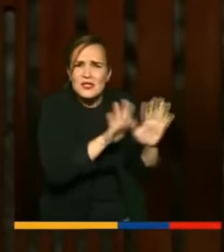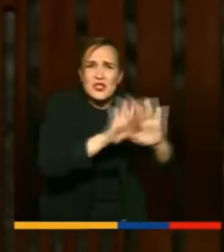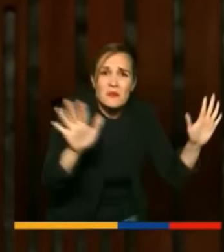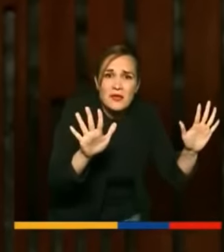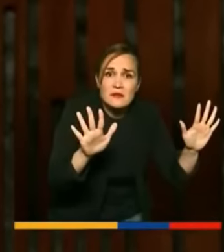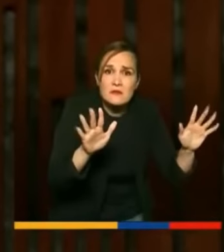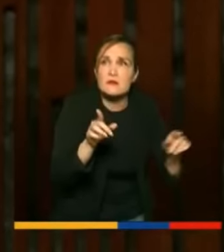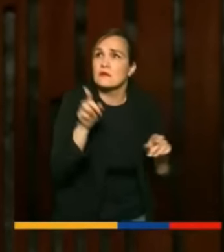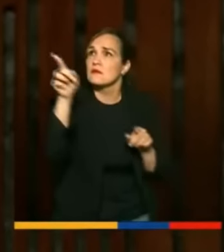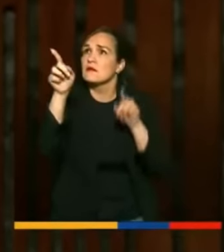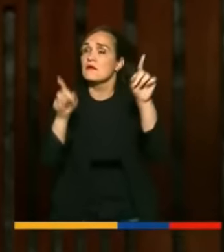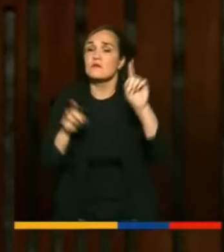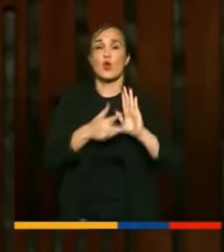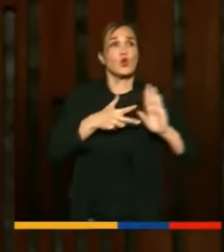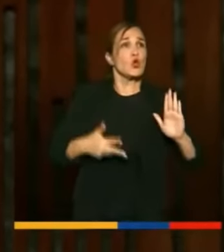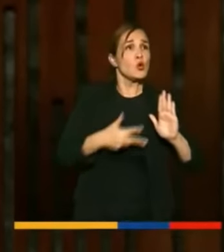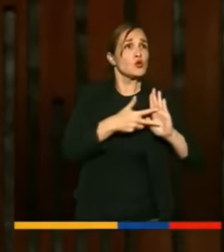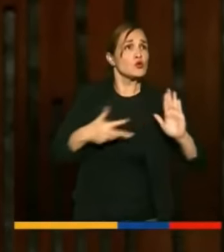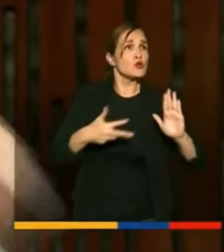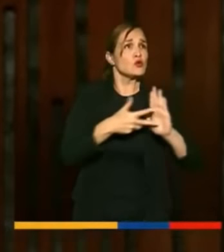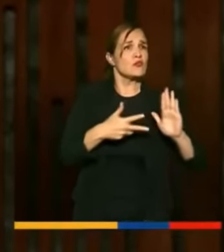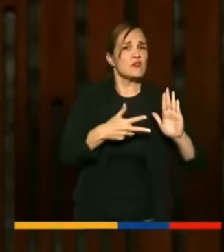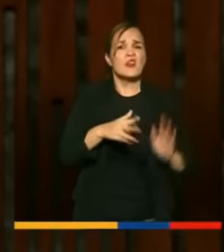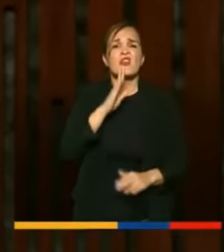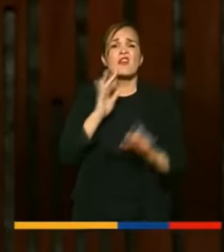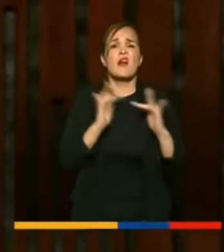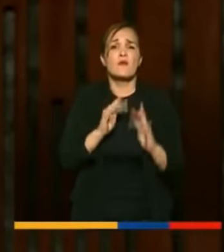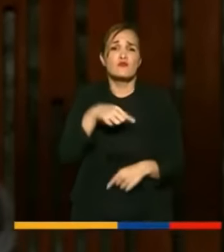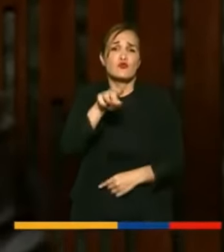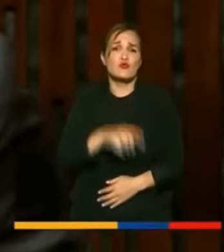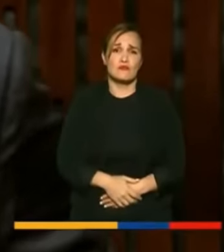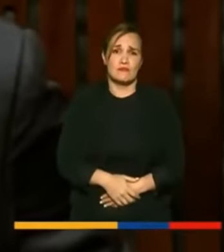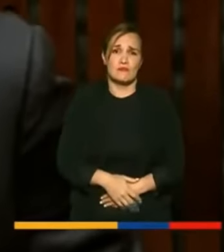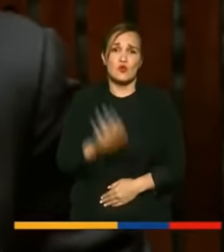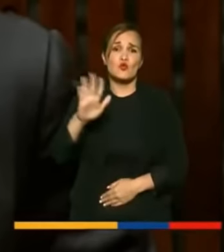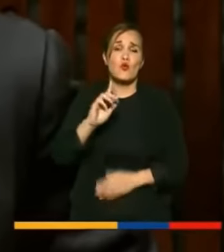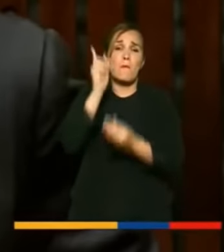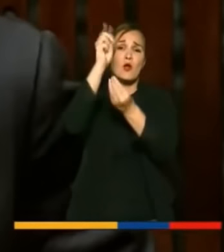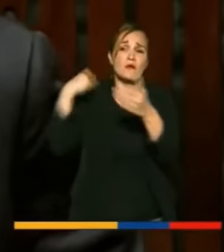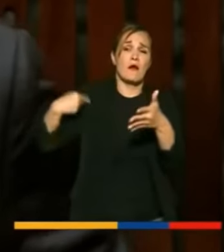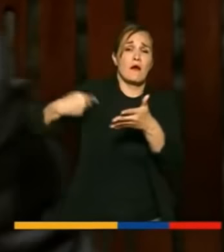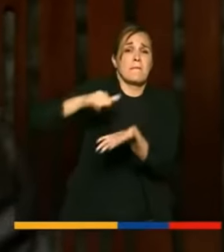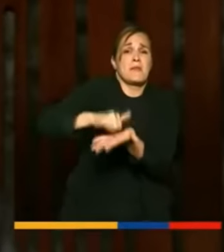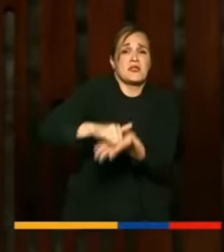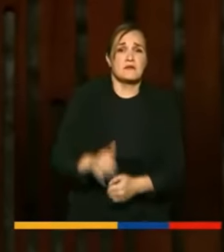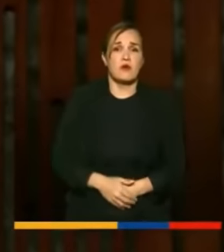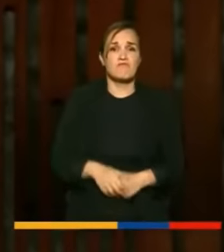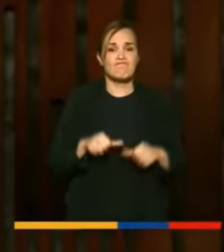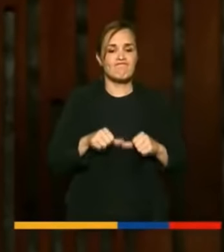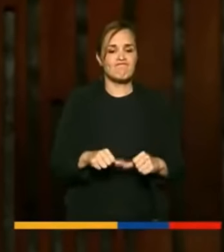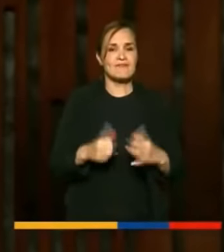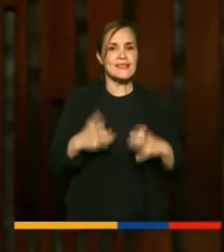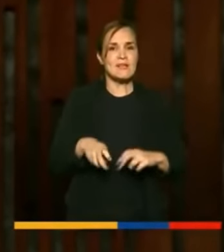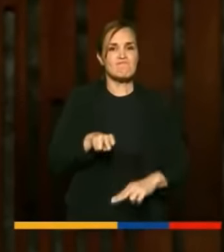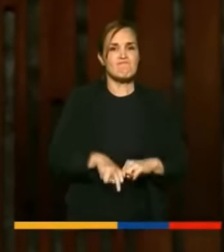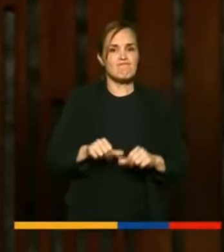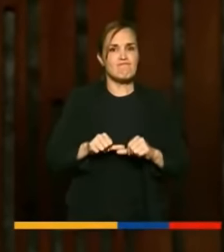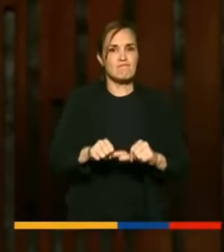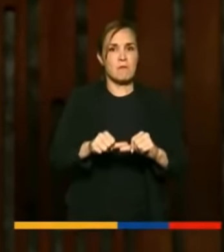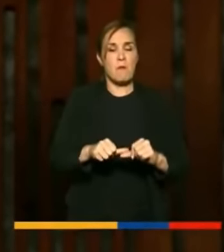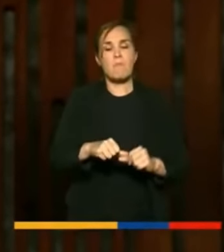país y la constituyente solo le sirve a usted y a los políticos tradicionales. A unos para mantenerse en el poder y a